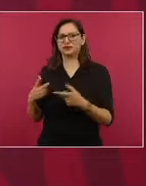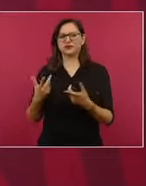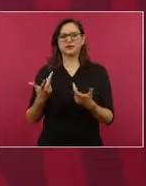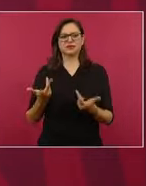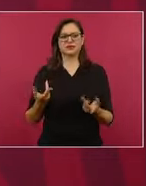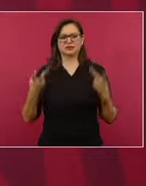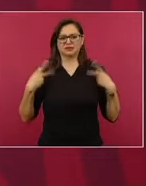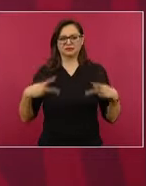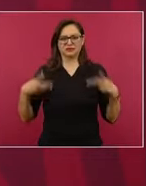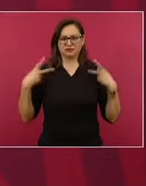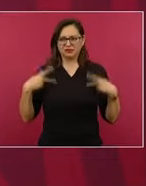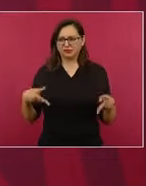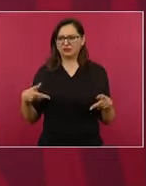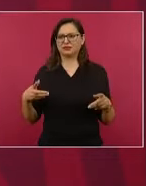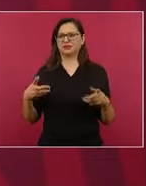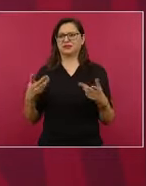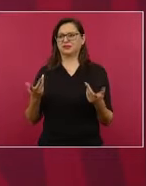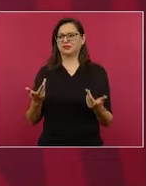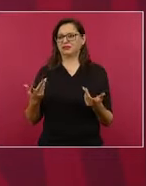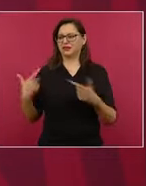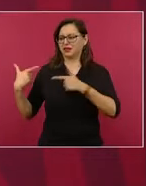de civilizaciones,